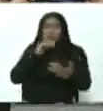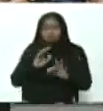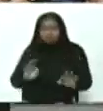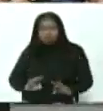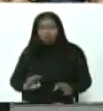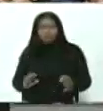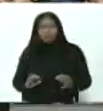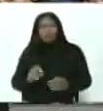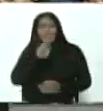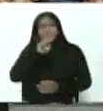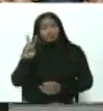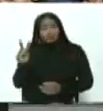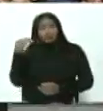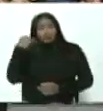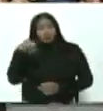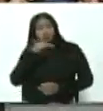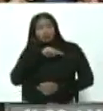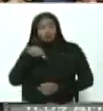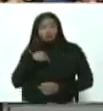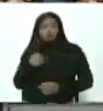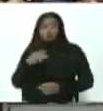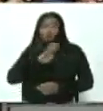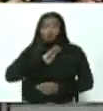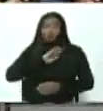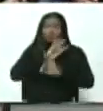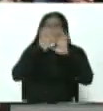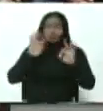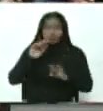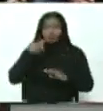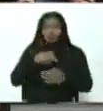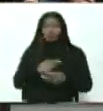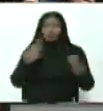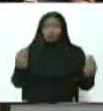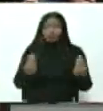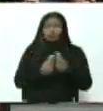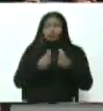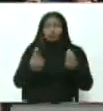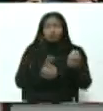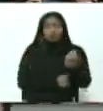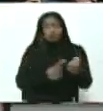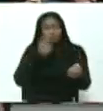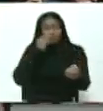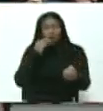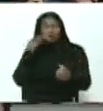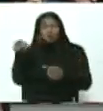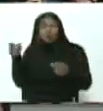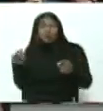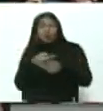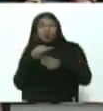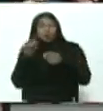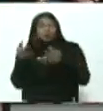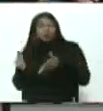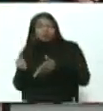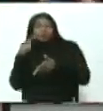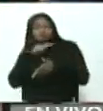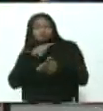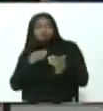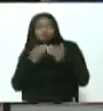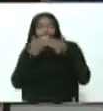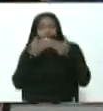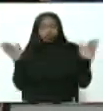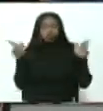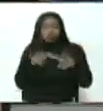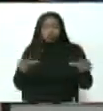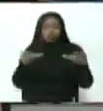del 22 de noviembre somos nosotros los que junto a mi hermano Luis Marcano vamos a ir a abrir ese